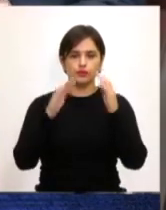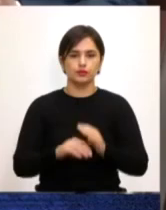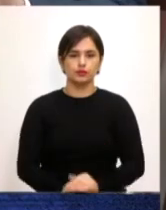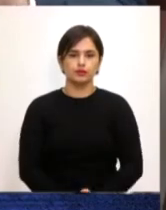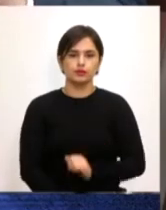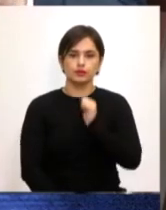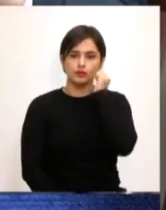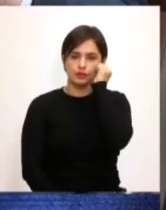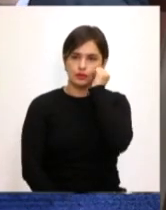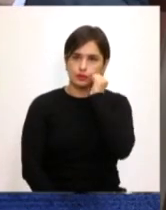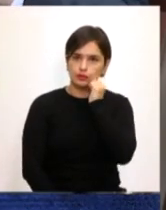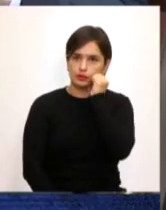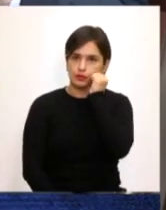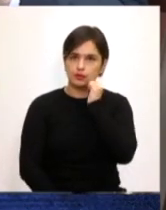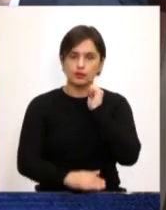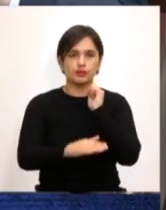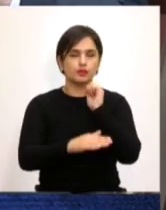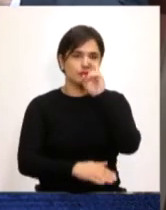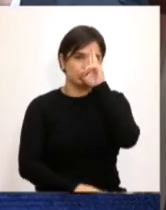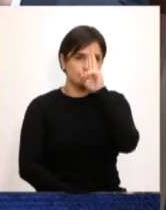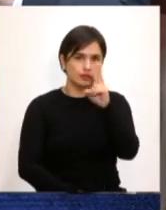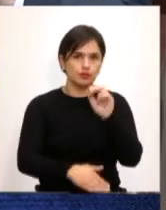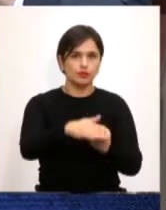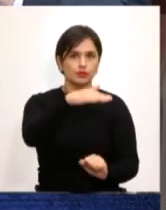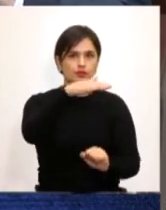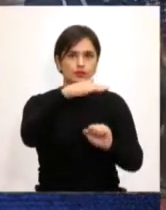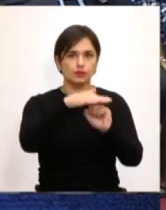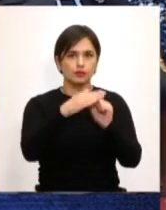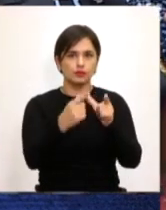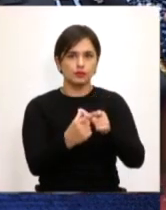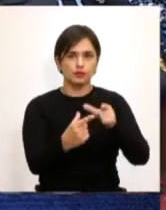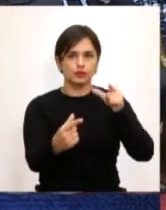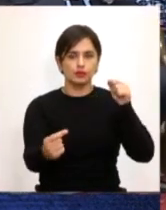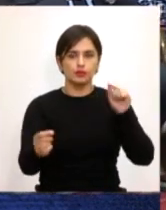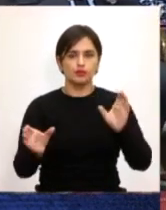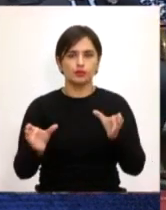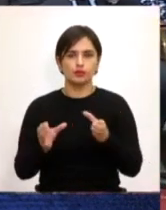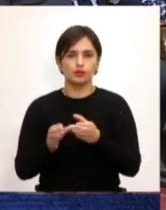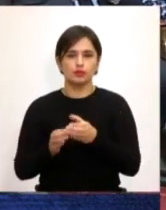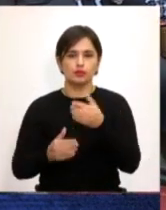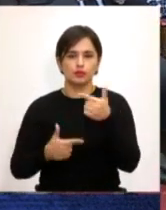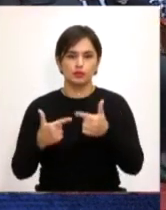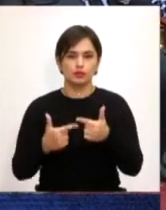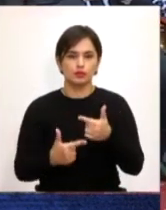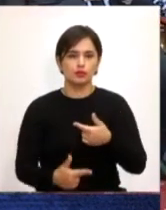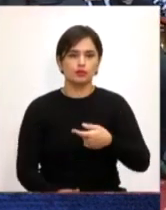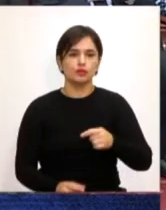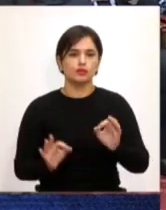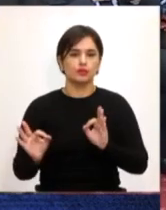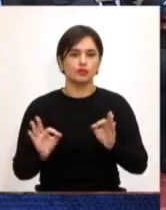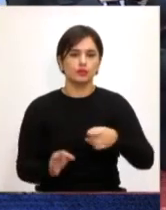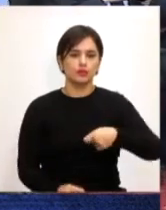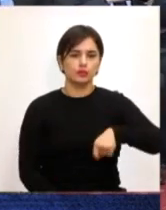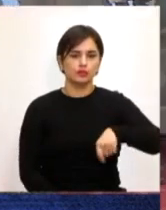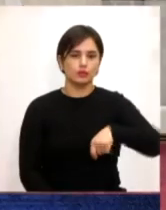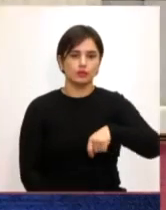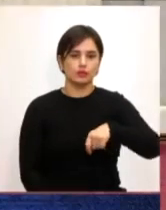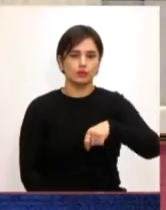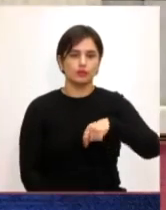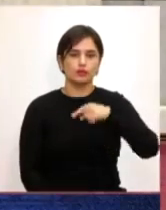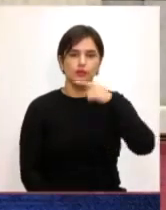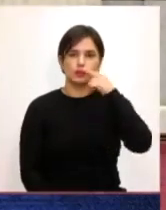Distinguidas autoridades nacionales y cuerpo diplomático, señoras senadoras, señores